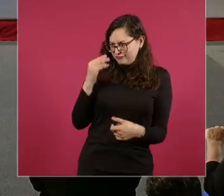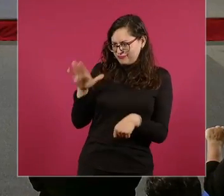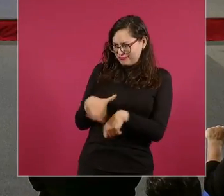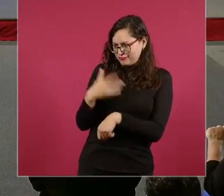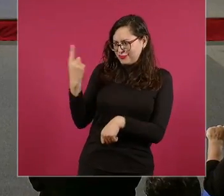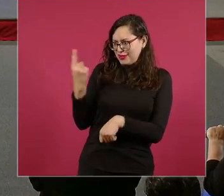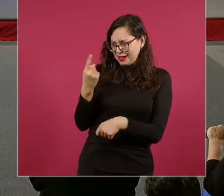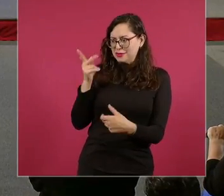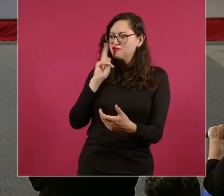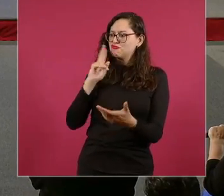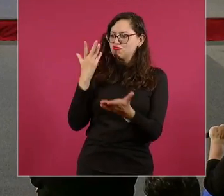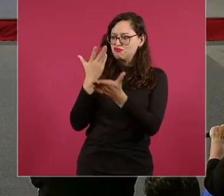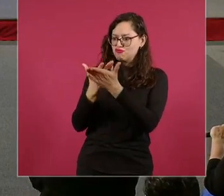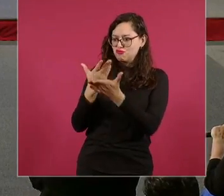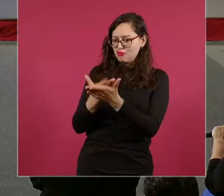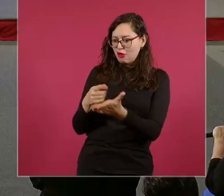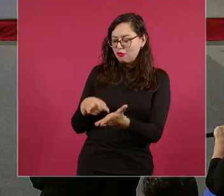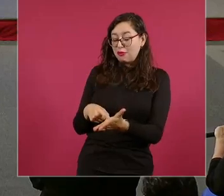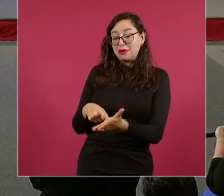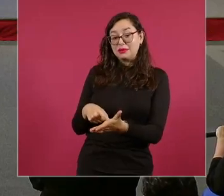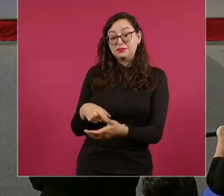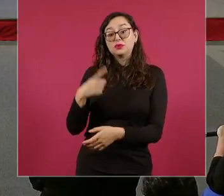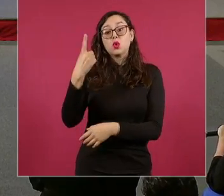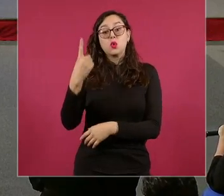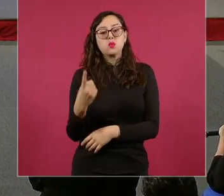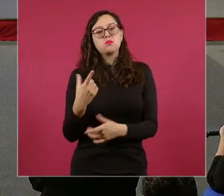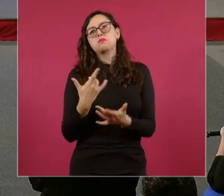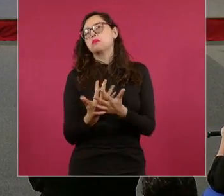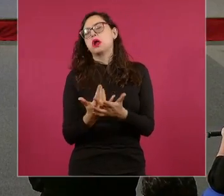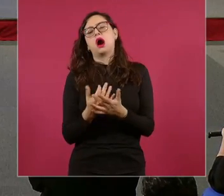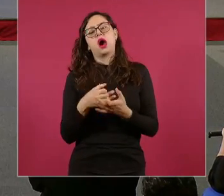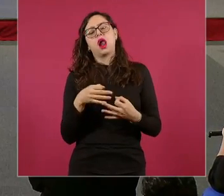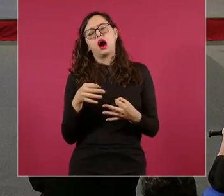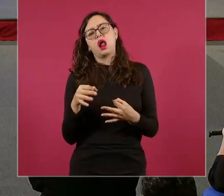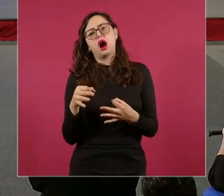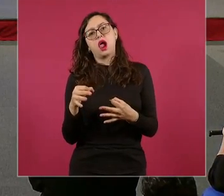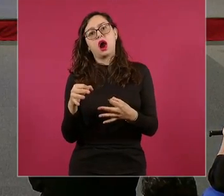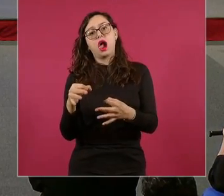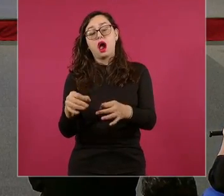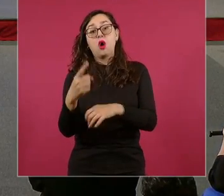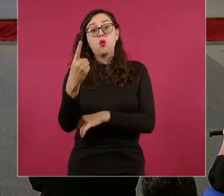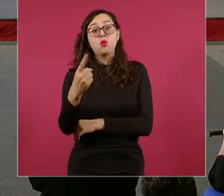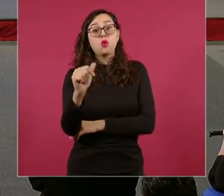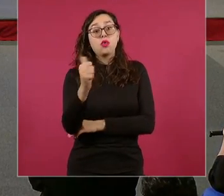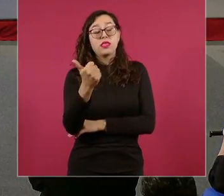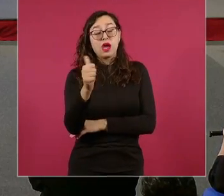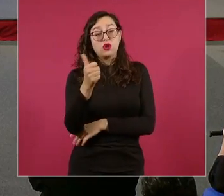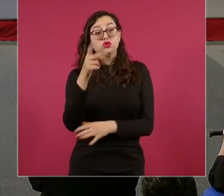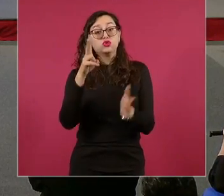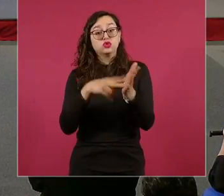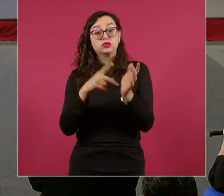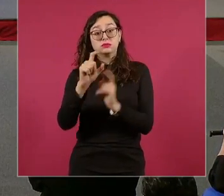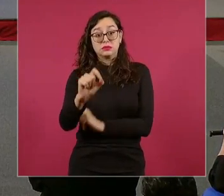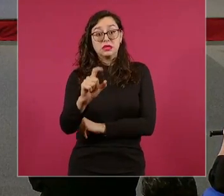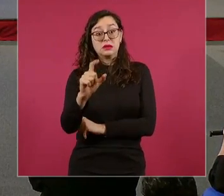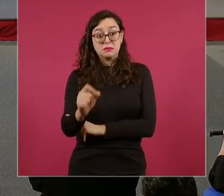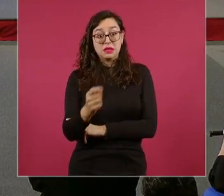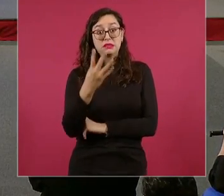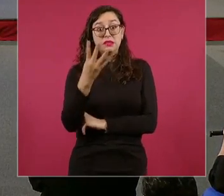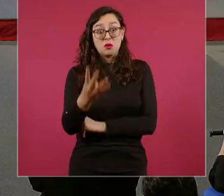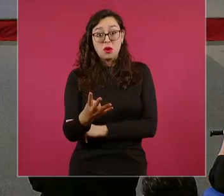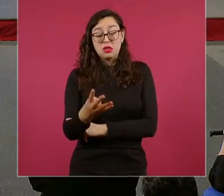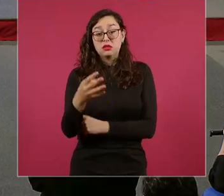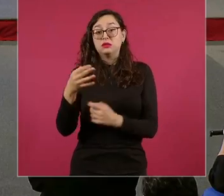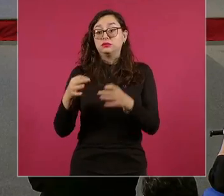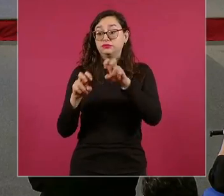orden de aprehensión. Y el 1 de agosto de 2024, el primer tribunal colegiado de apelación del segundo